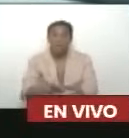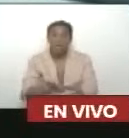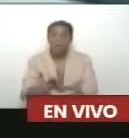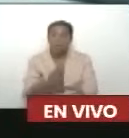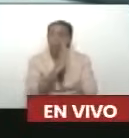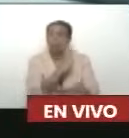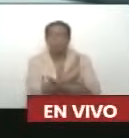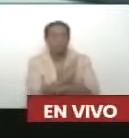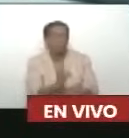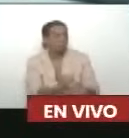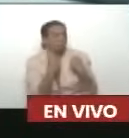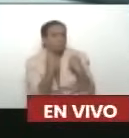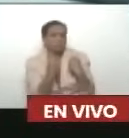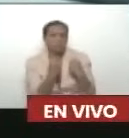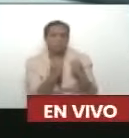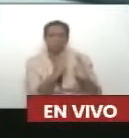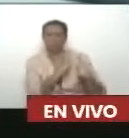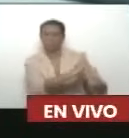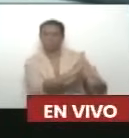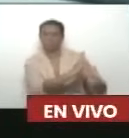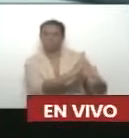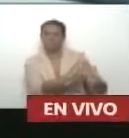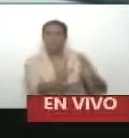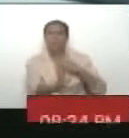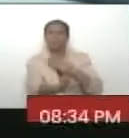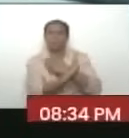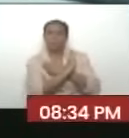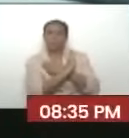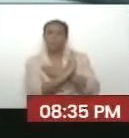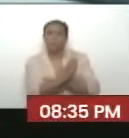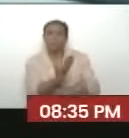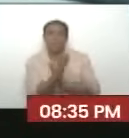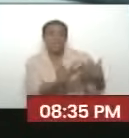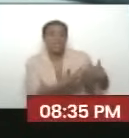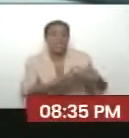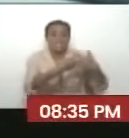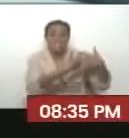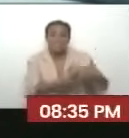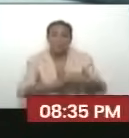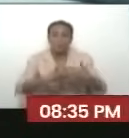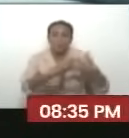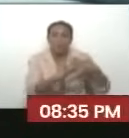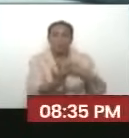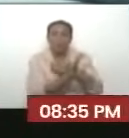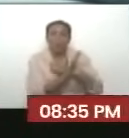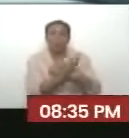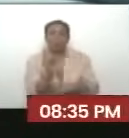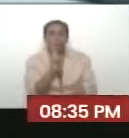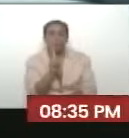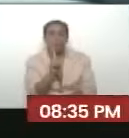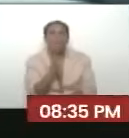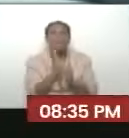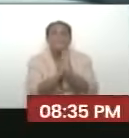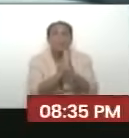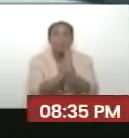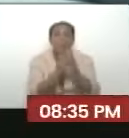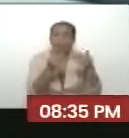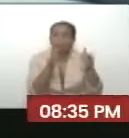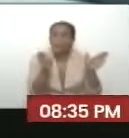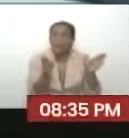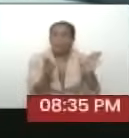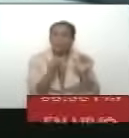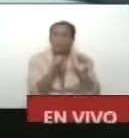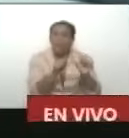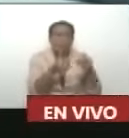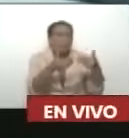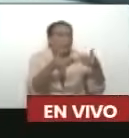condena las sanciones criminales de Estados Unidos, pide que se levanten todas y que sea permanente